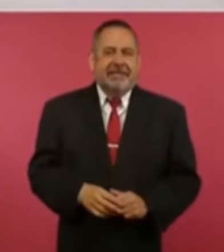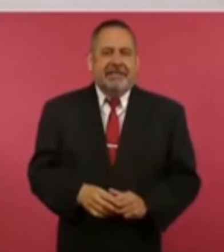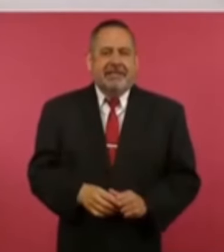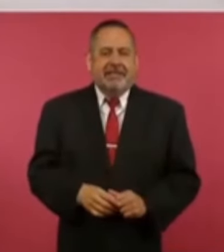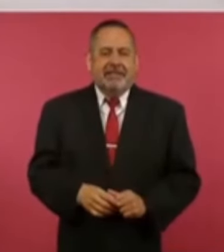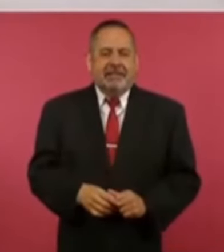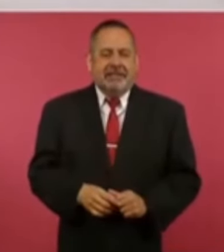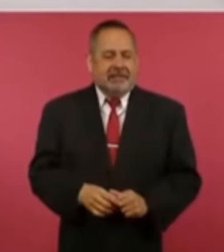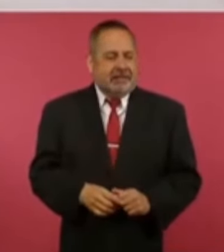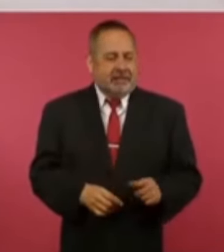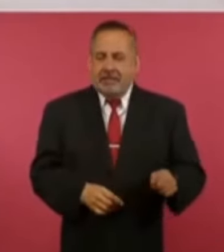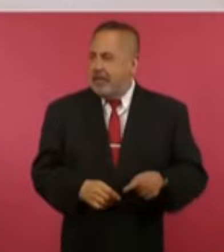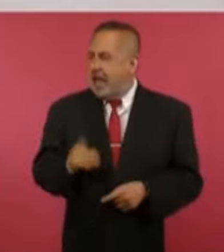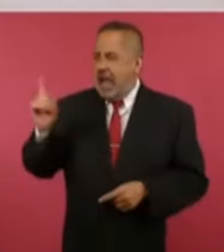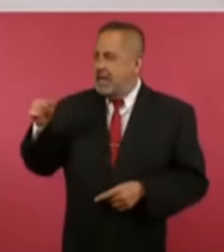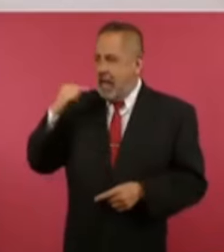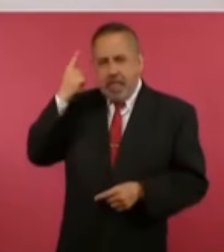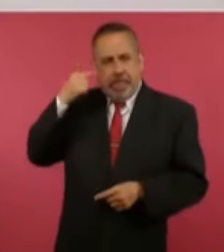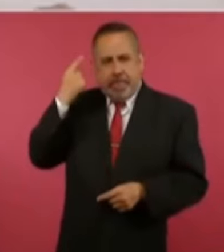está chiflado.